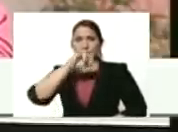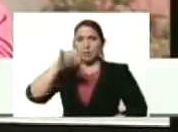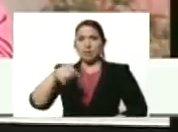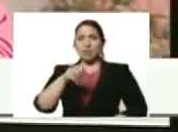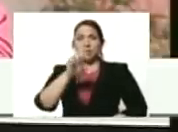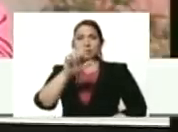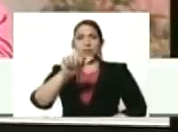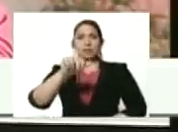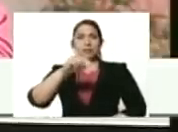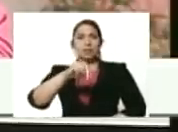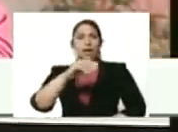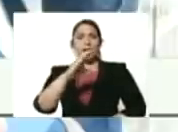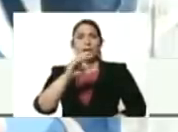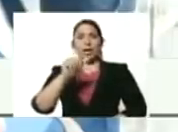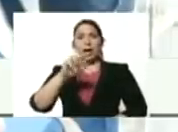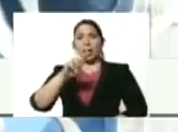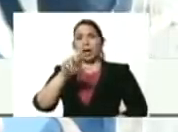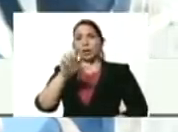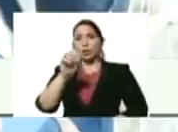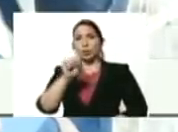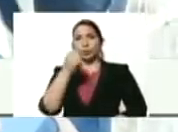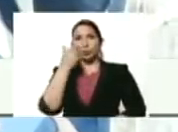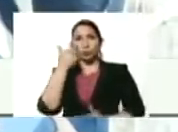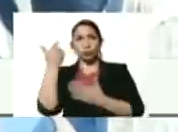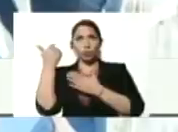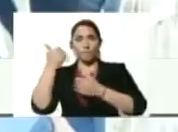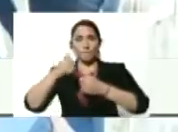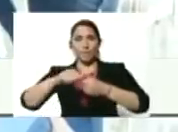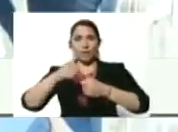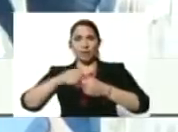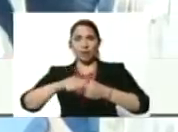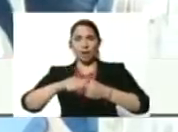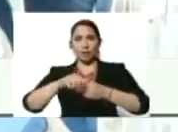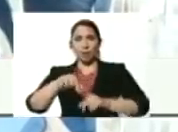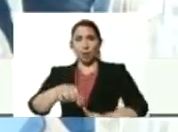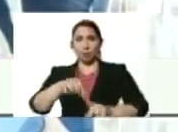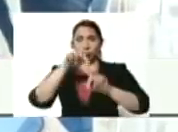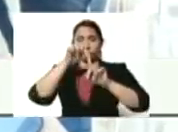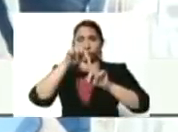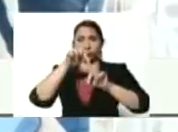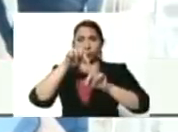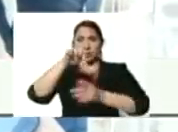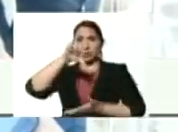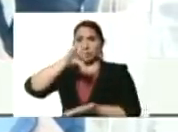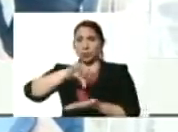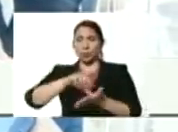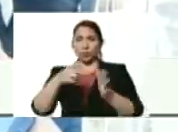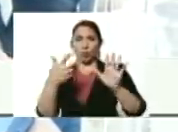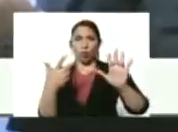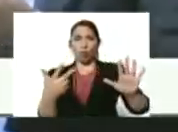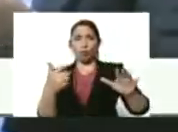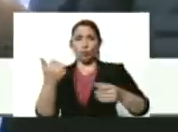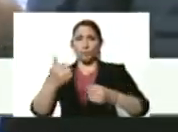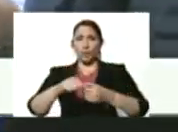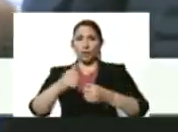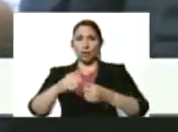Giancarlos Martínez, de Maracaibo, electo en el circuito 8 de Maracaibo.